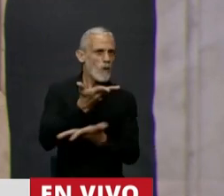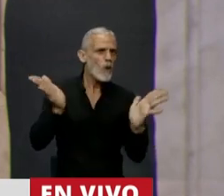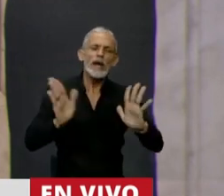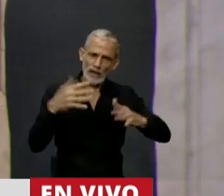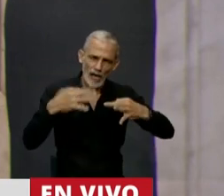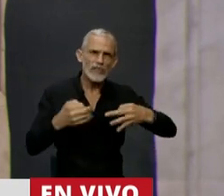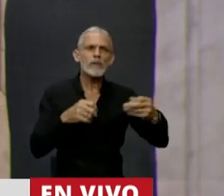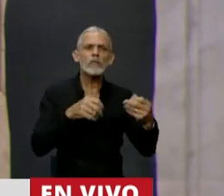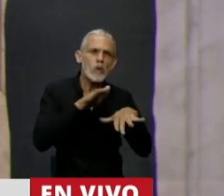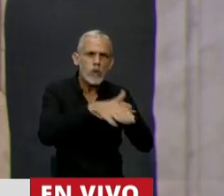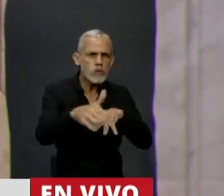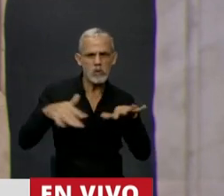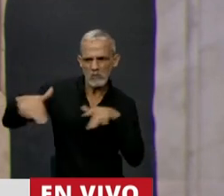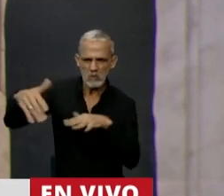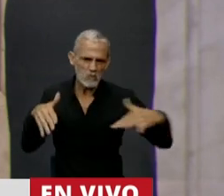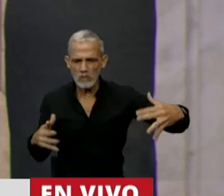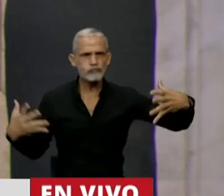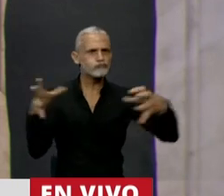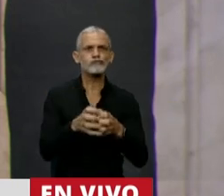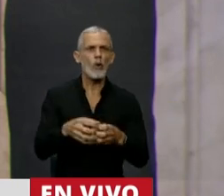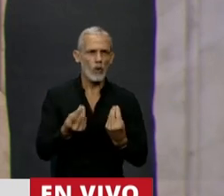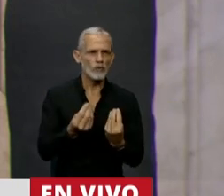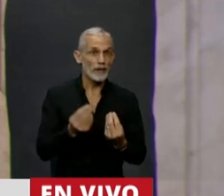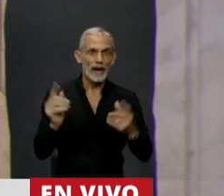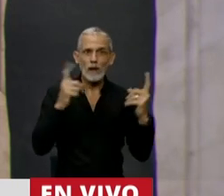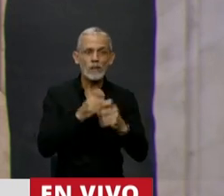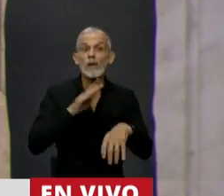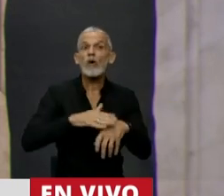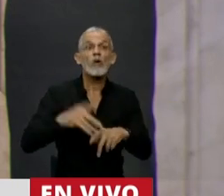tienen que ser unificadas para que esta crisis la paguen los que la han